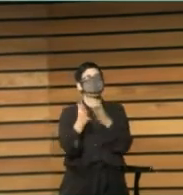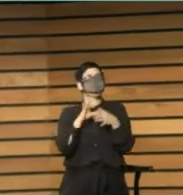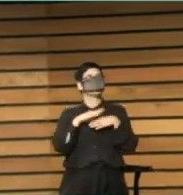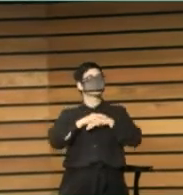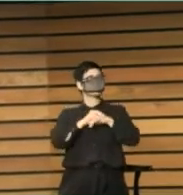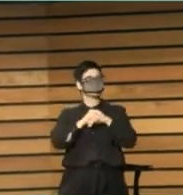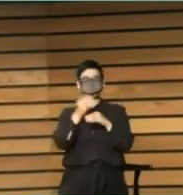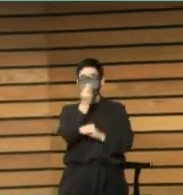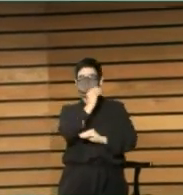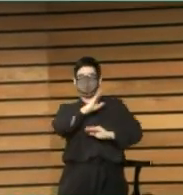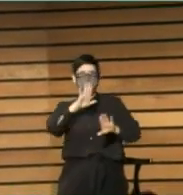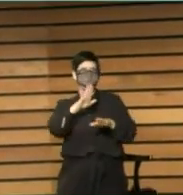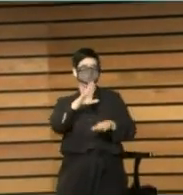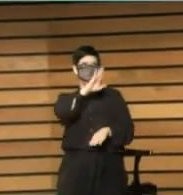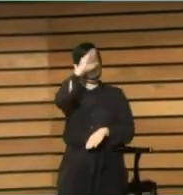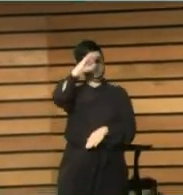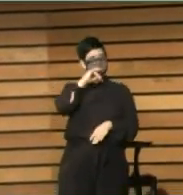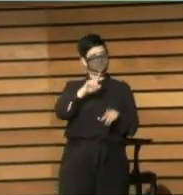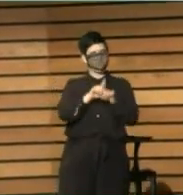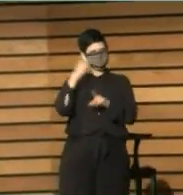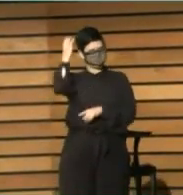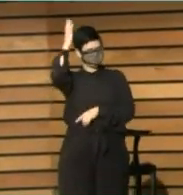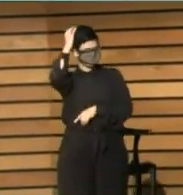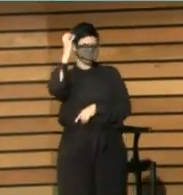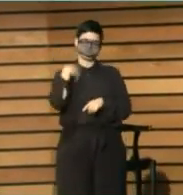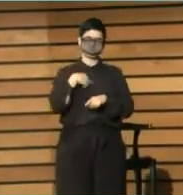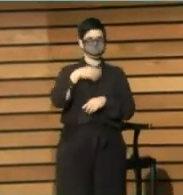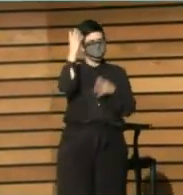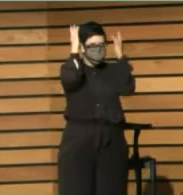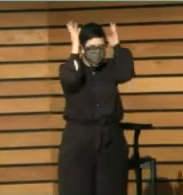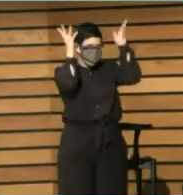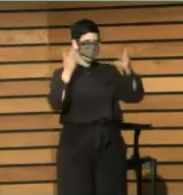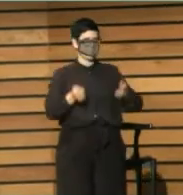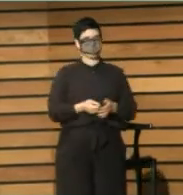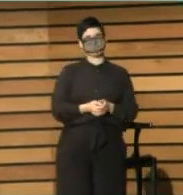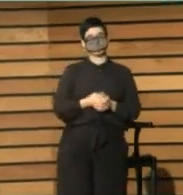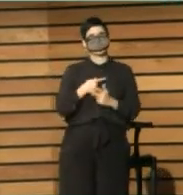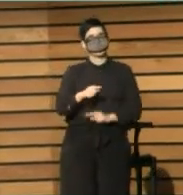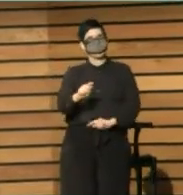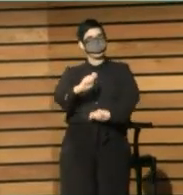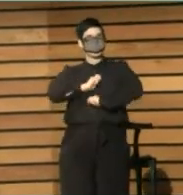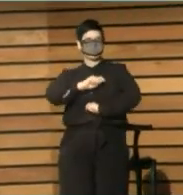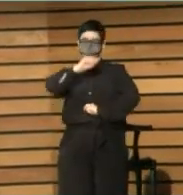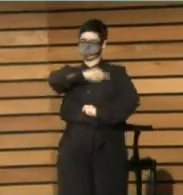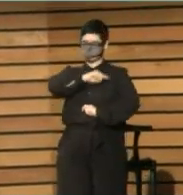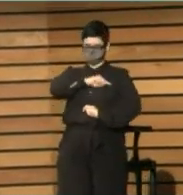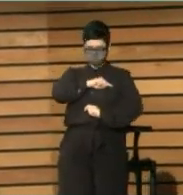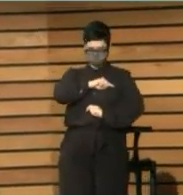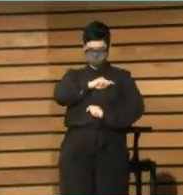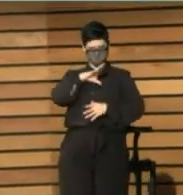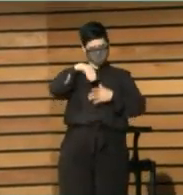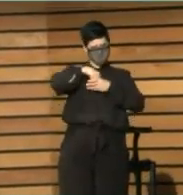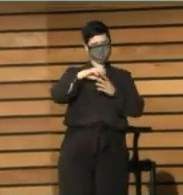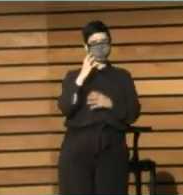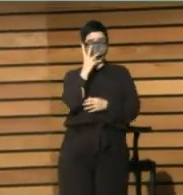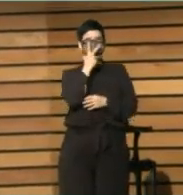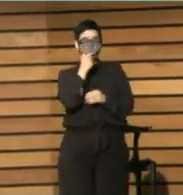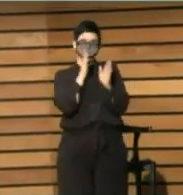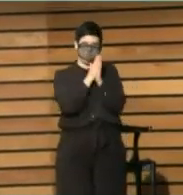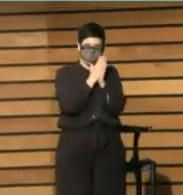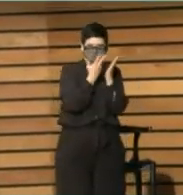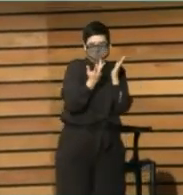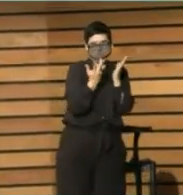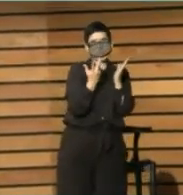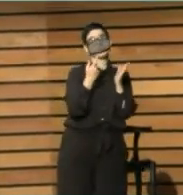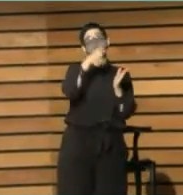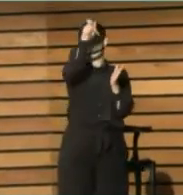el pelo y llamándome peludo y que así me hacía sentir como un muchacho dentro de un cuento que nadie había escrito